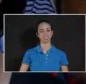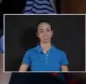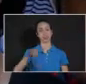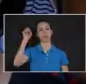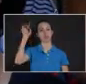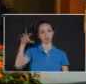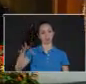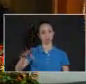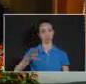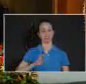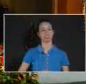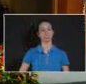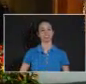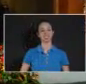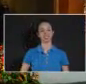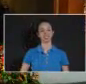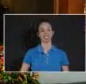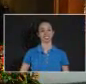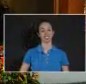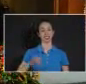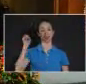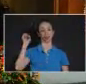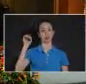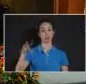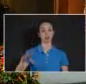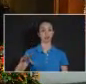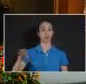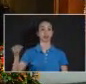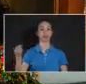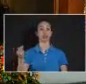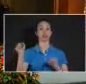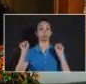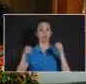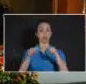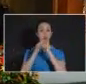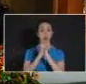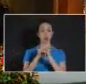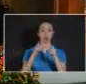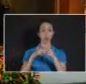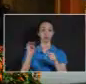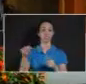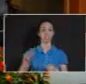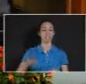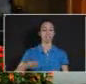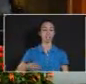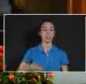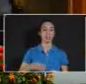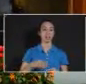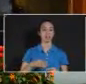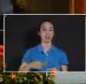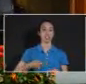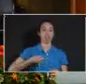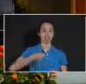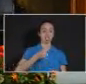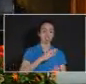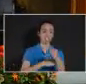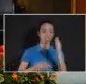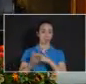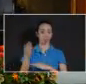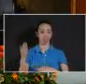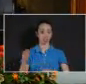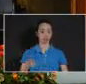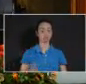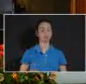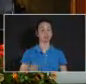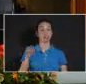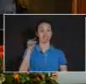Bienaventurado, hermano. El que puede orar por la gente que le hace daño, esos están alcanzando un nivel extraordinario de